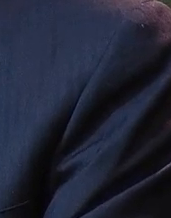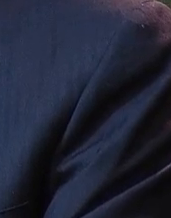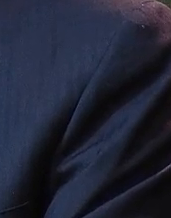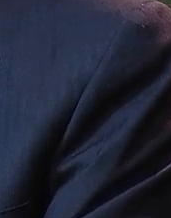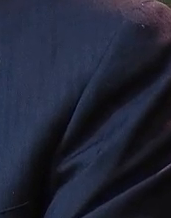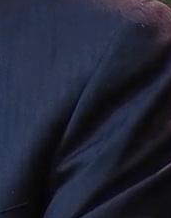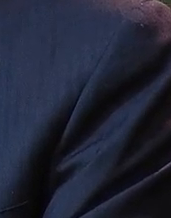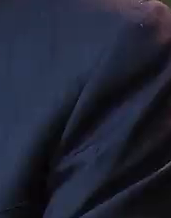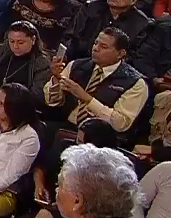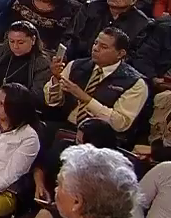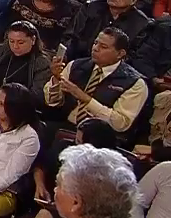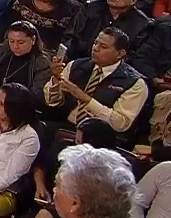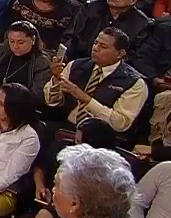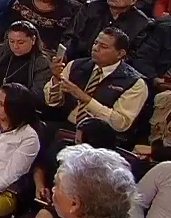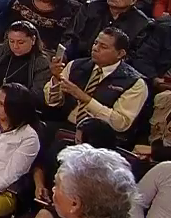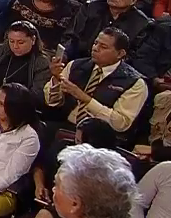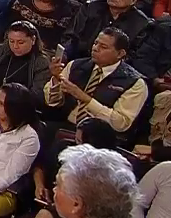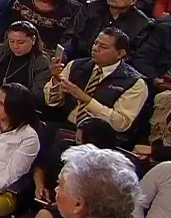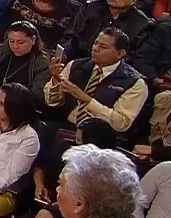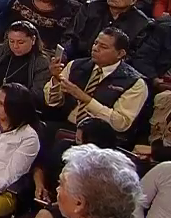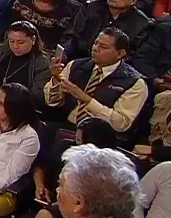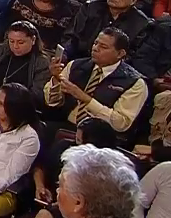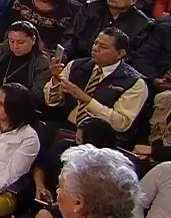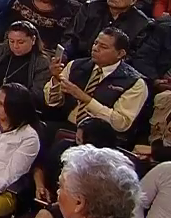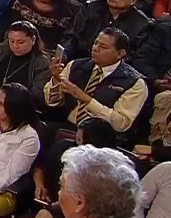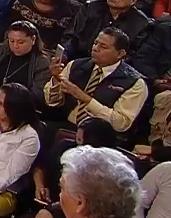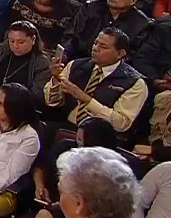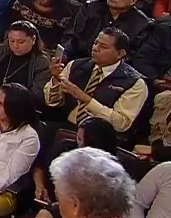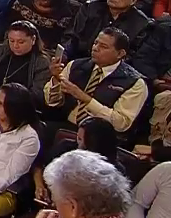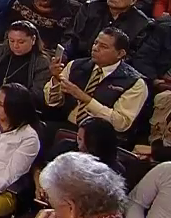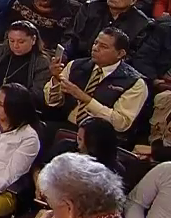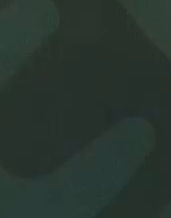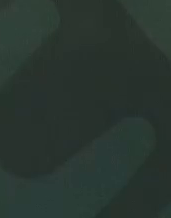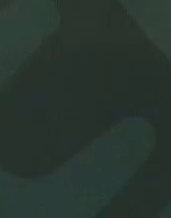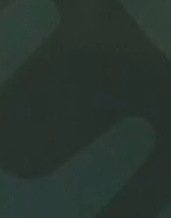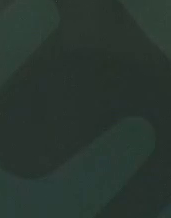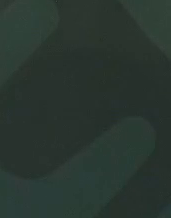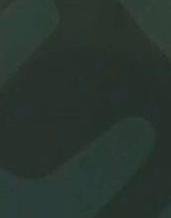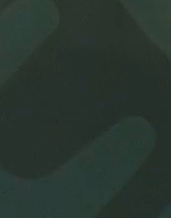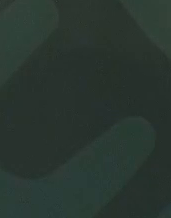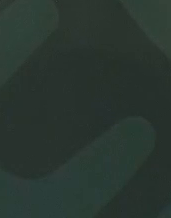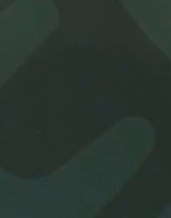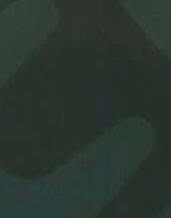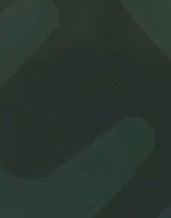Estamos atendiendo esto, y lo mismo en la frontera norte.